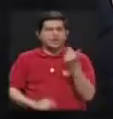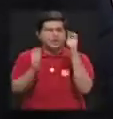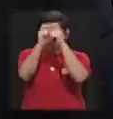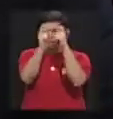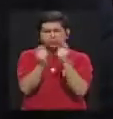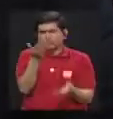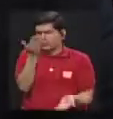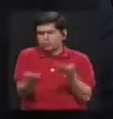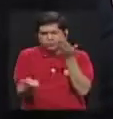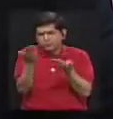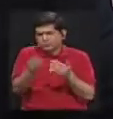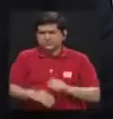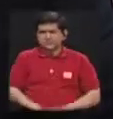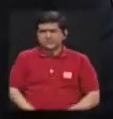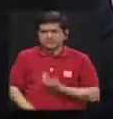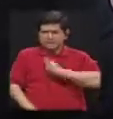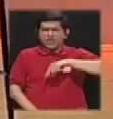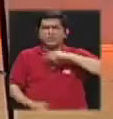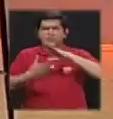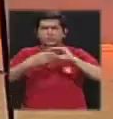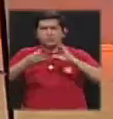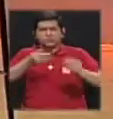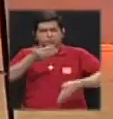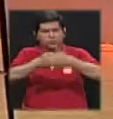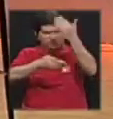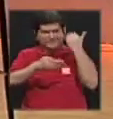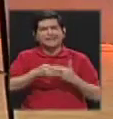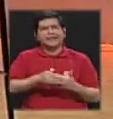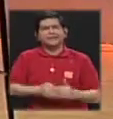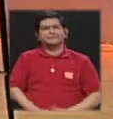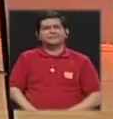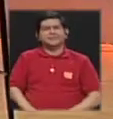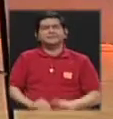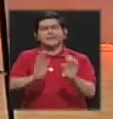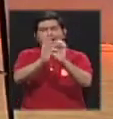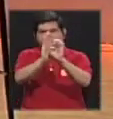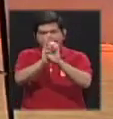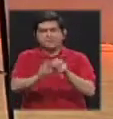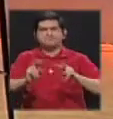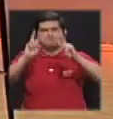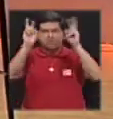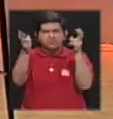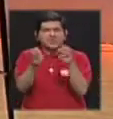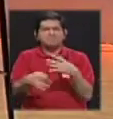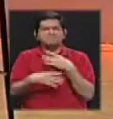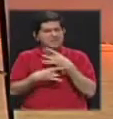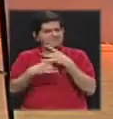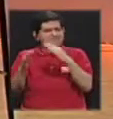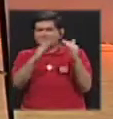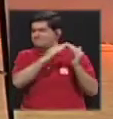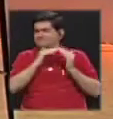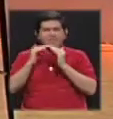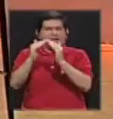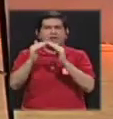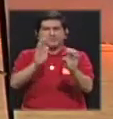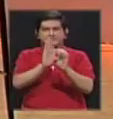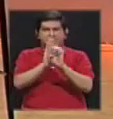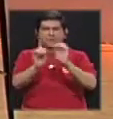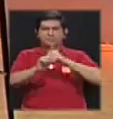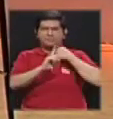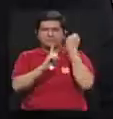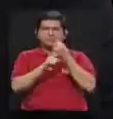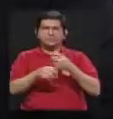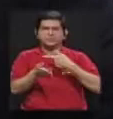quizás, que habíamos comentado previamente, en cuanto, por ejemplo, temas que son de mucho interés para la población, como el asunto de